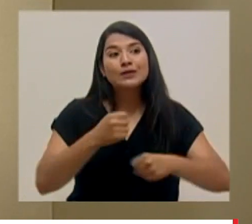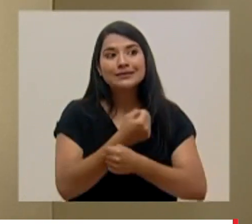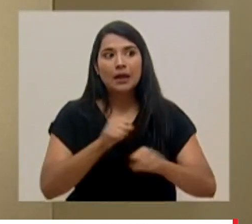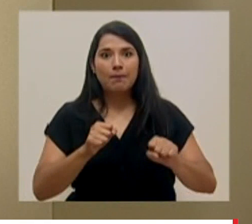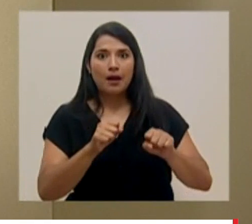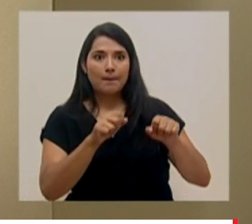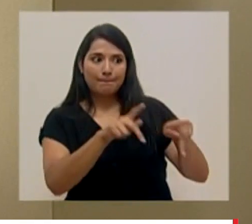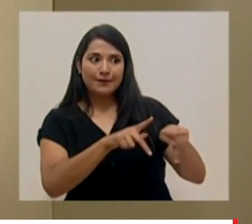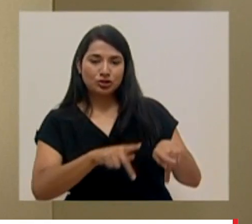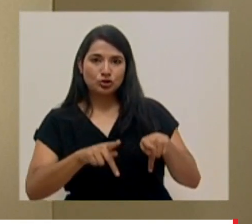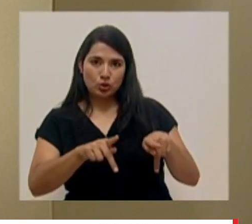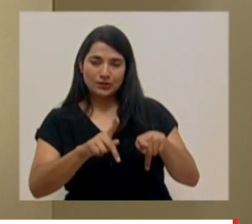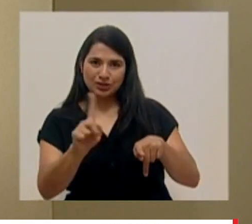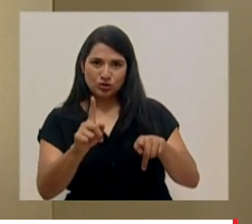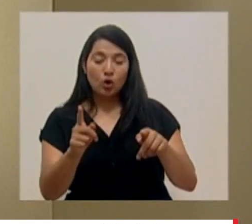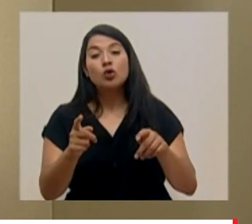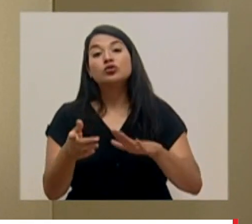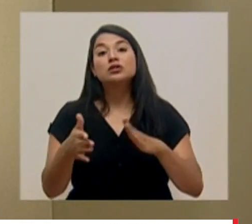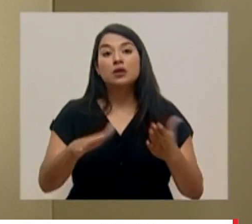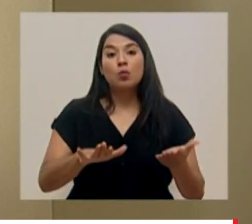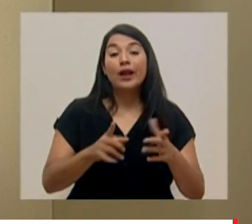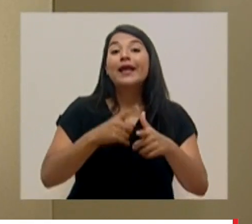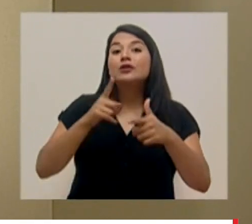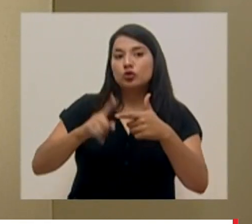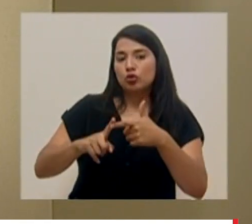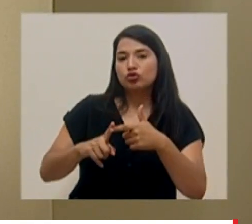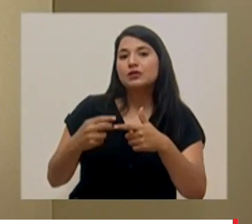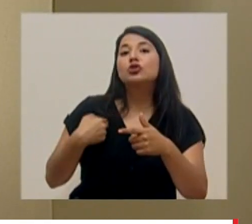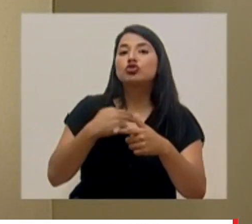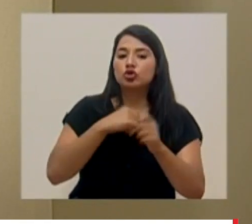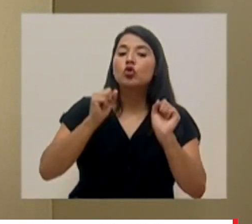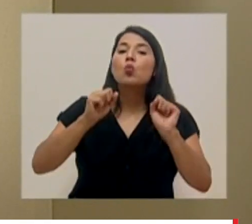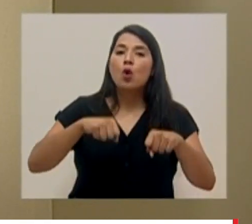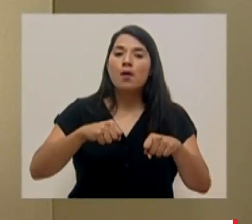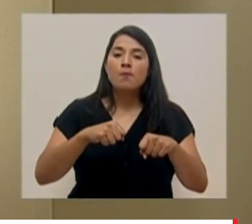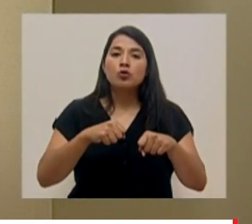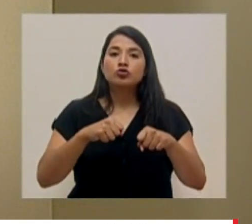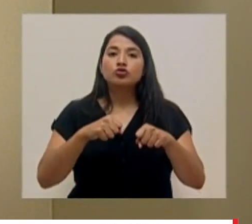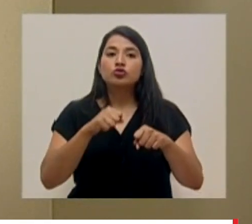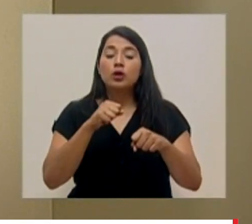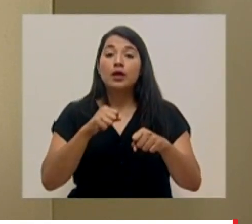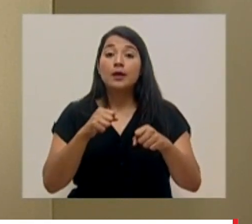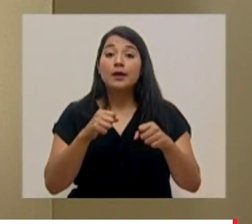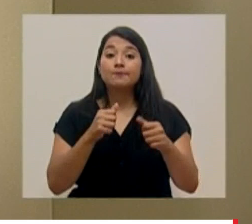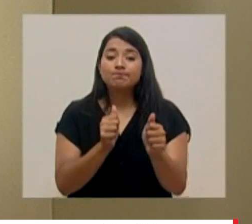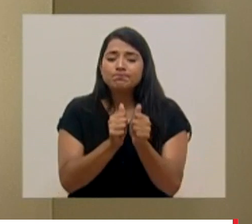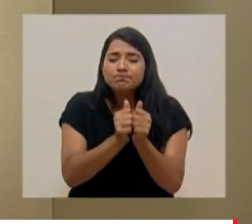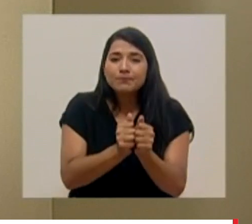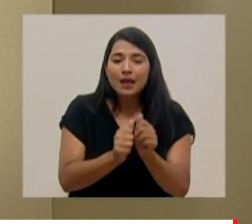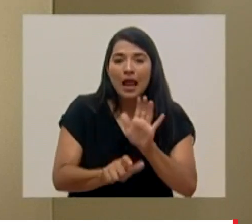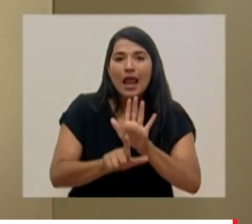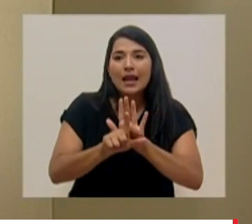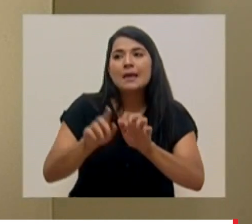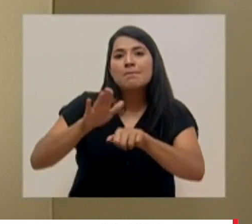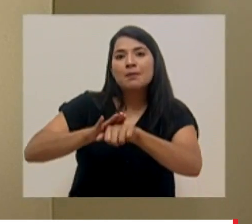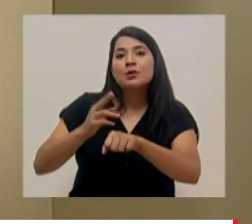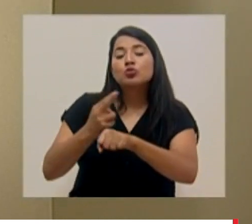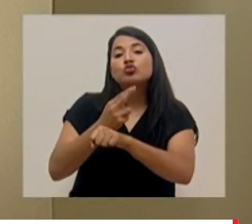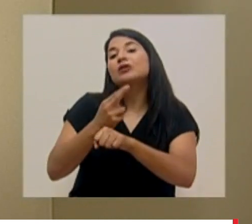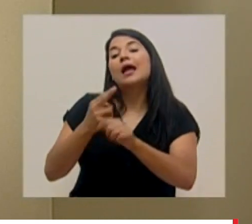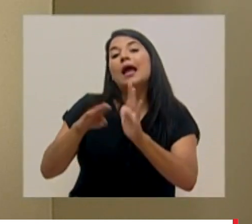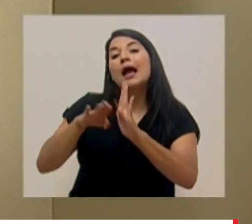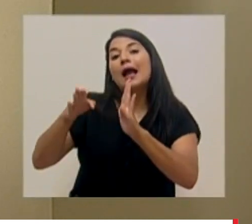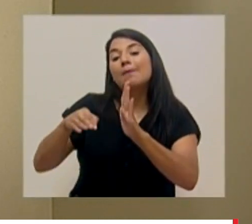22 camas en UCIs que están disponibles en hospitales privados como la Clínica Bíblica, como el CIMA, como la Católica.